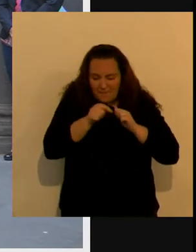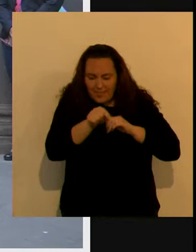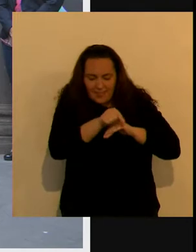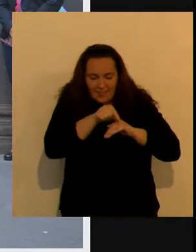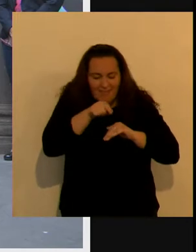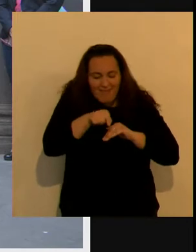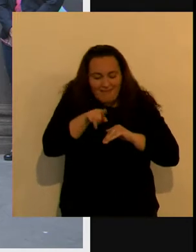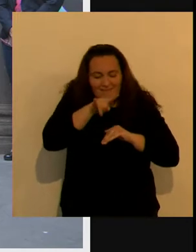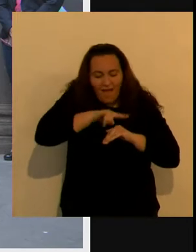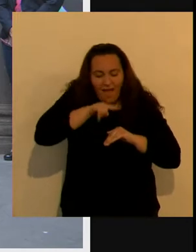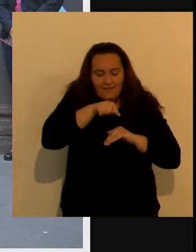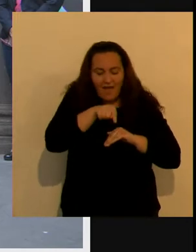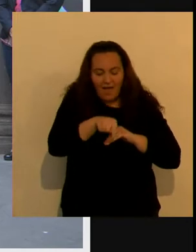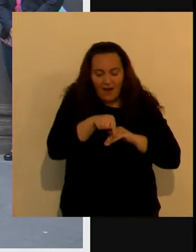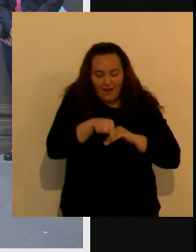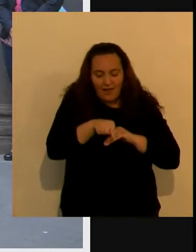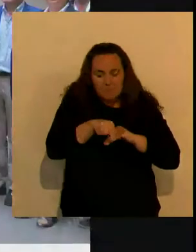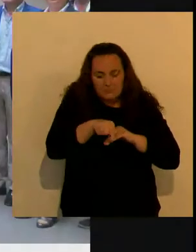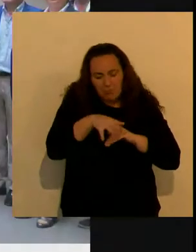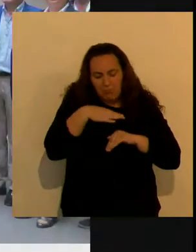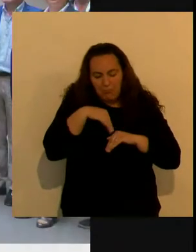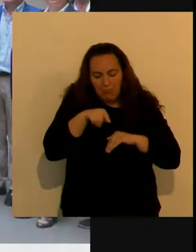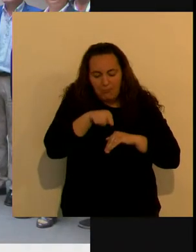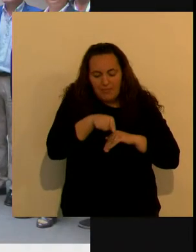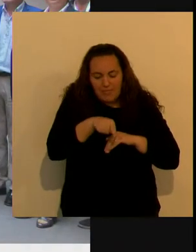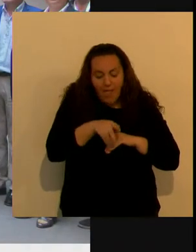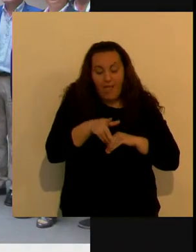que entonces pensé, serán Islas Canarias.